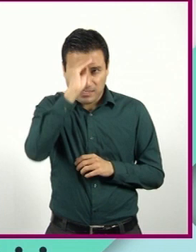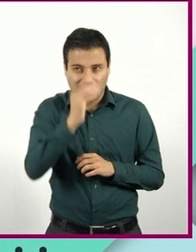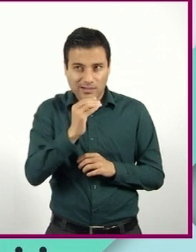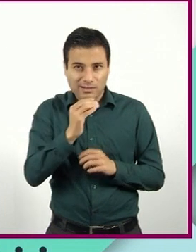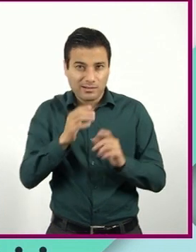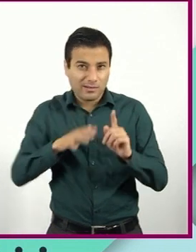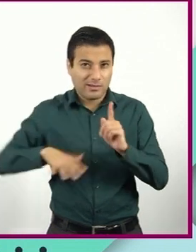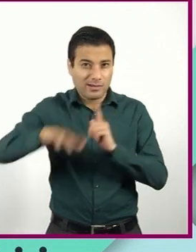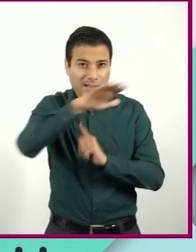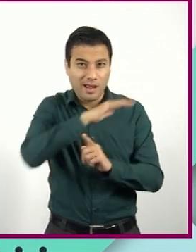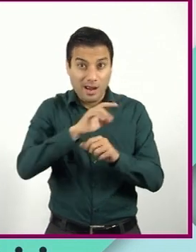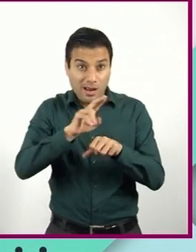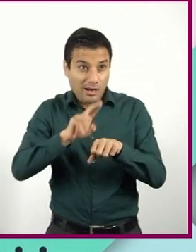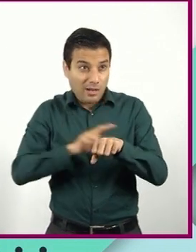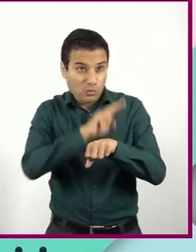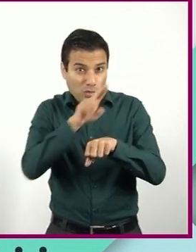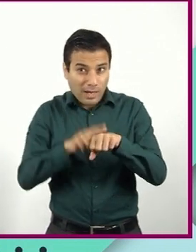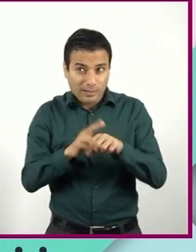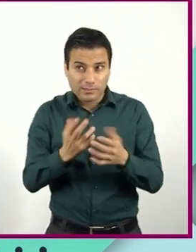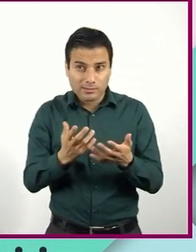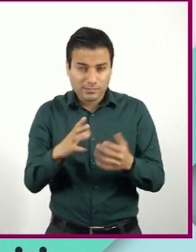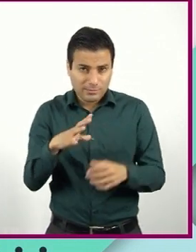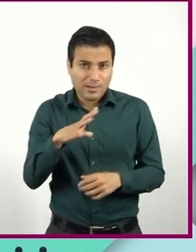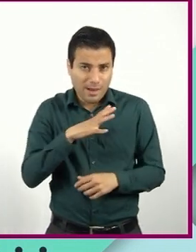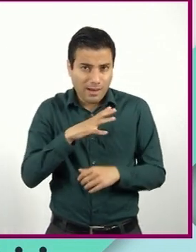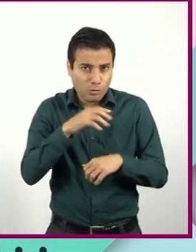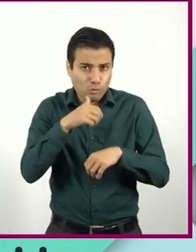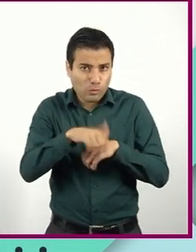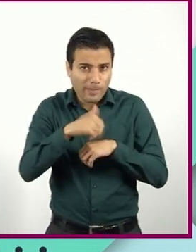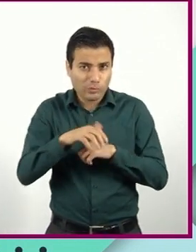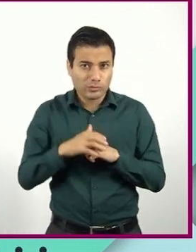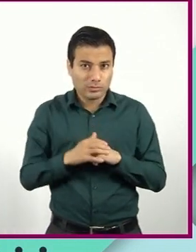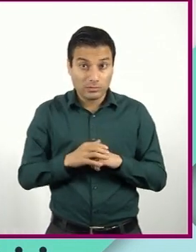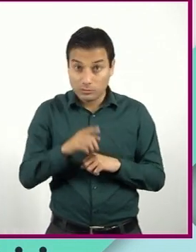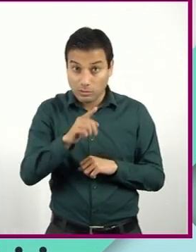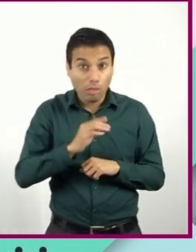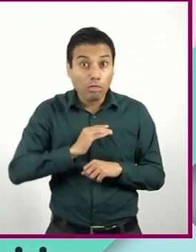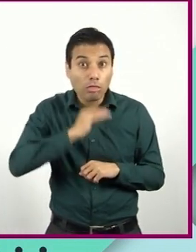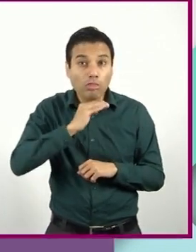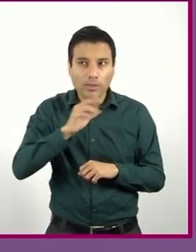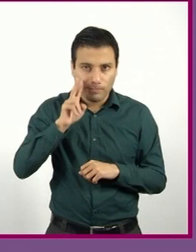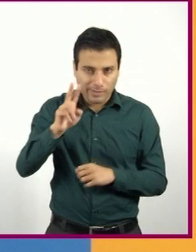si supieran contar, mire atentamente el árbol.